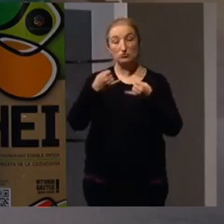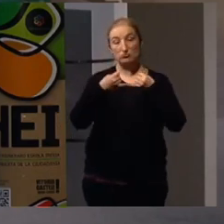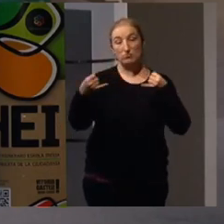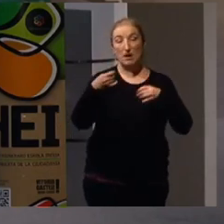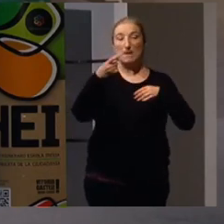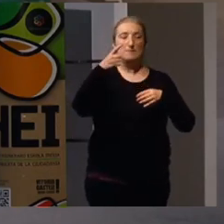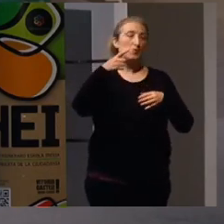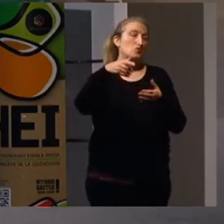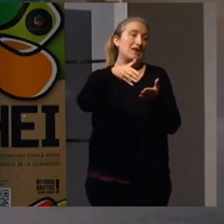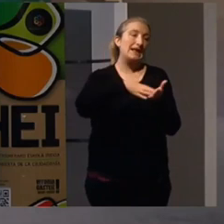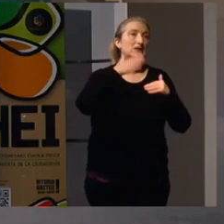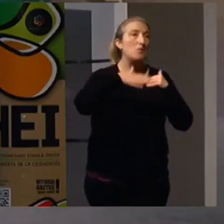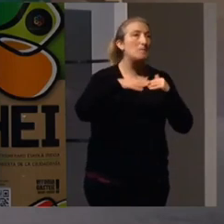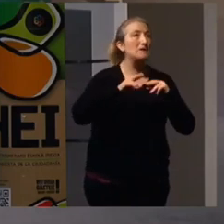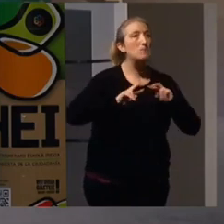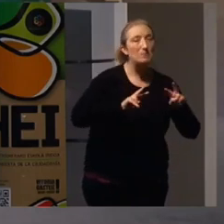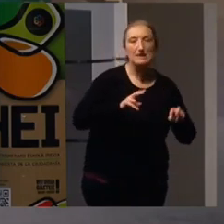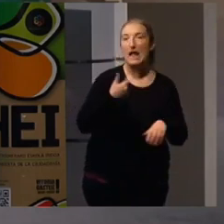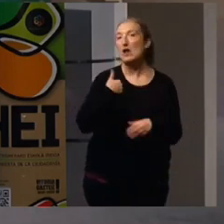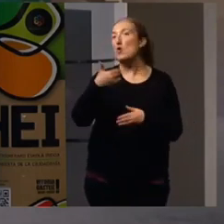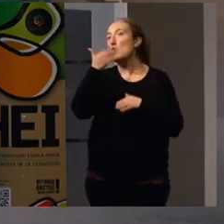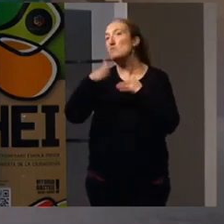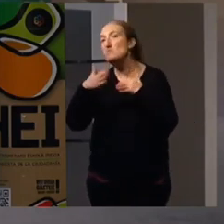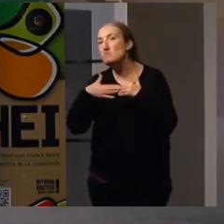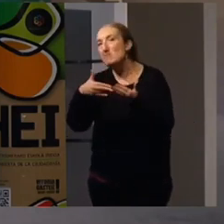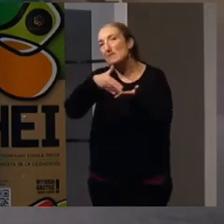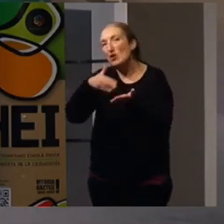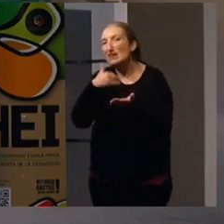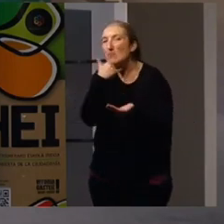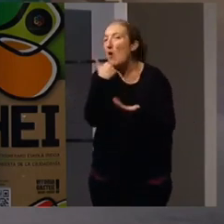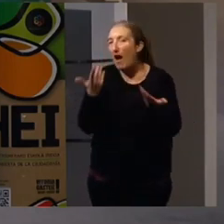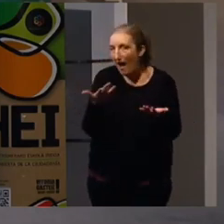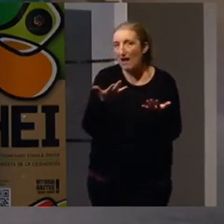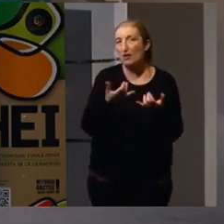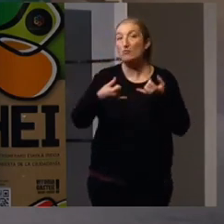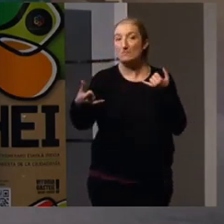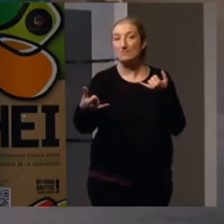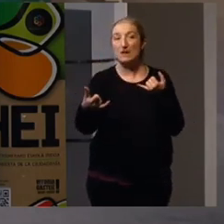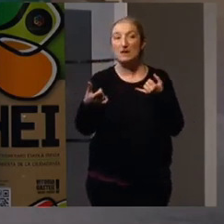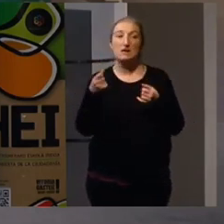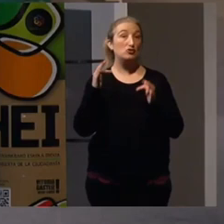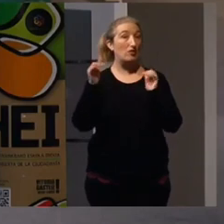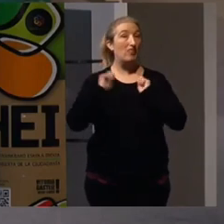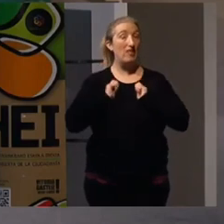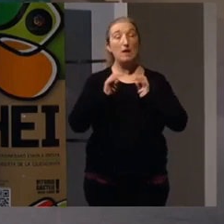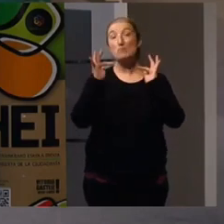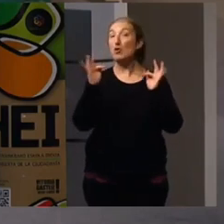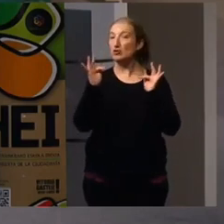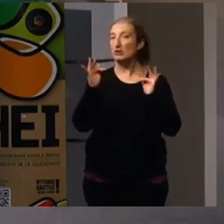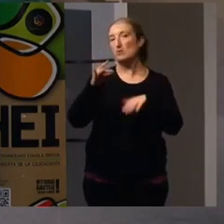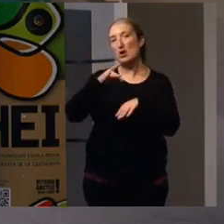un ingreso mínimo vital, unos ingresos mínimos asegurados, cualquier iniciativa en esa línea tiene una repercusión muy positiva en la salud